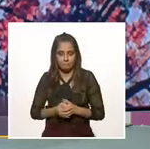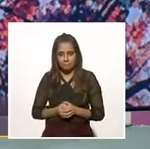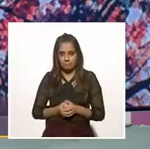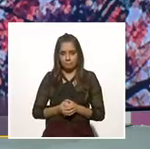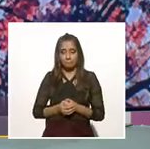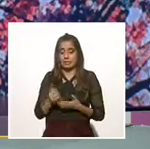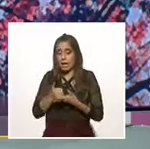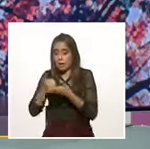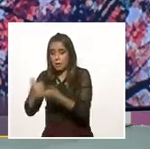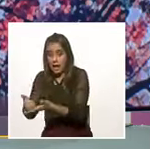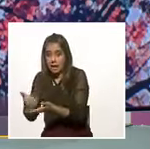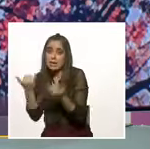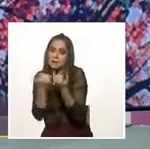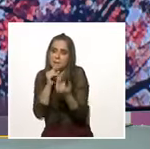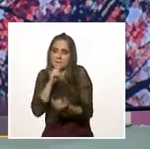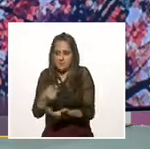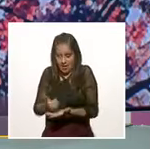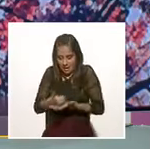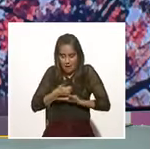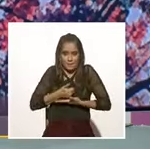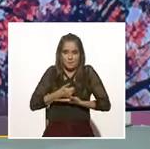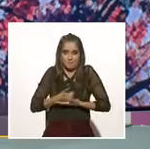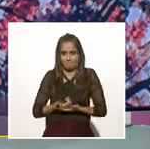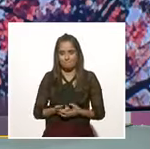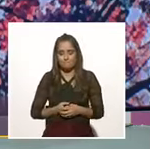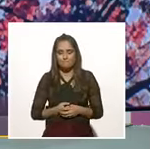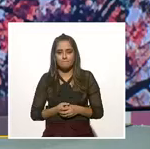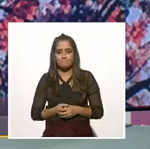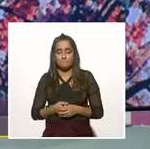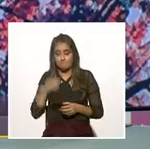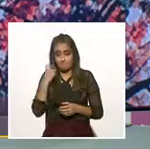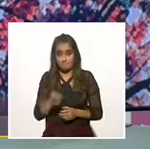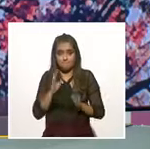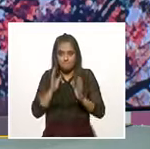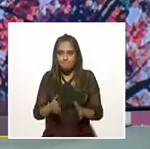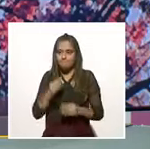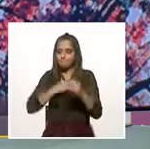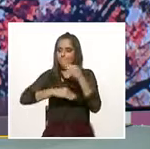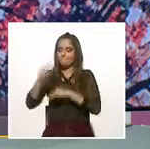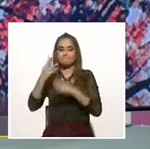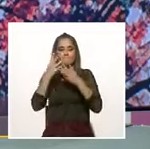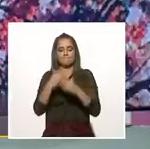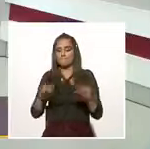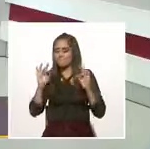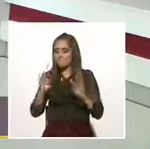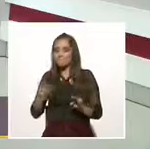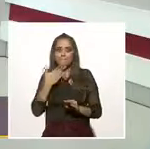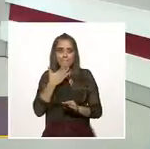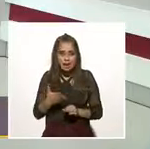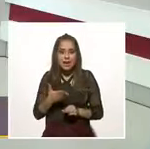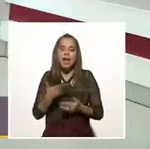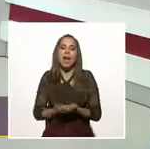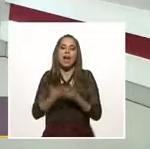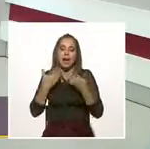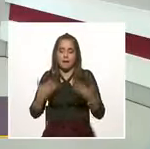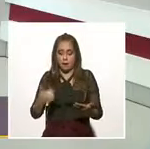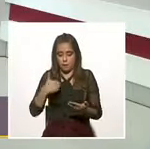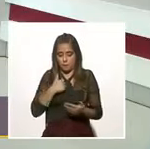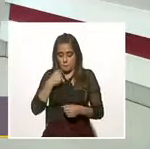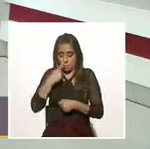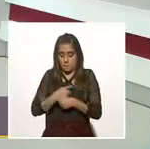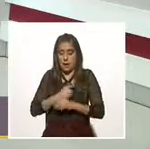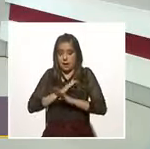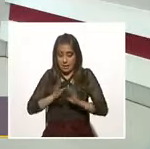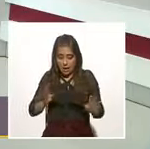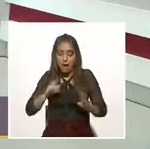también. Sí. ¿No? Entonces, cuando ya hemos pasado ese proceso y somos resilientes, podemos ayudar en nuestra comunidad. Podemos